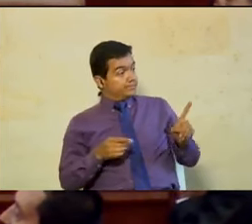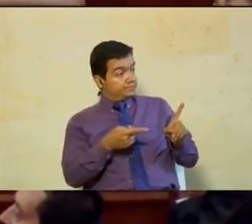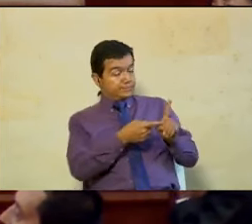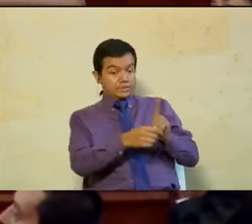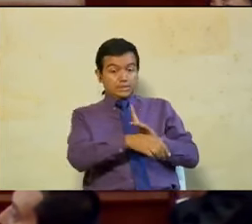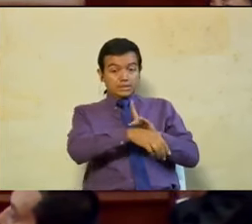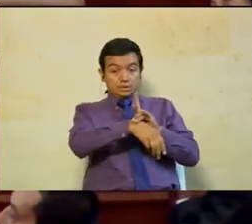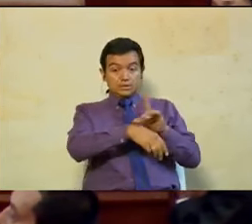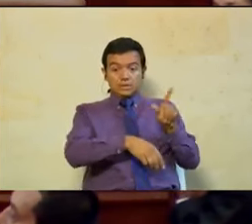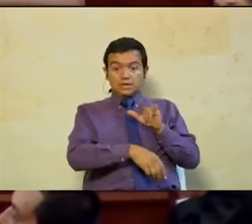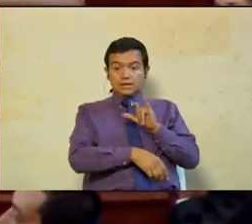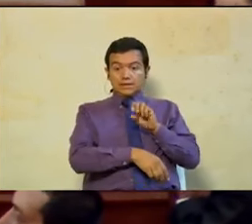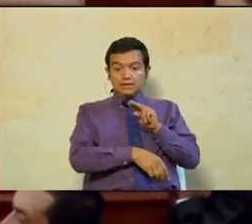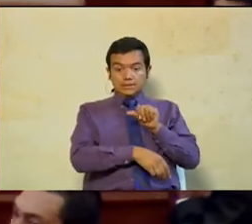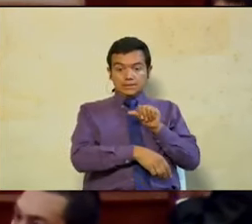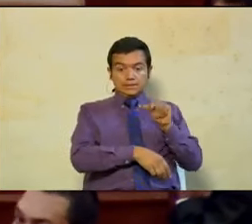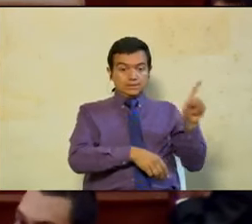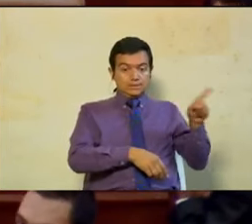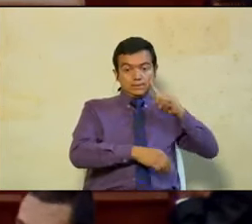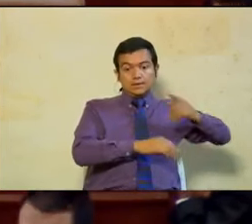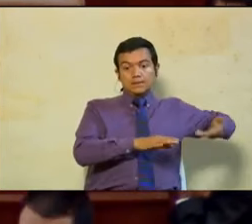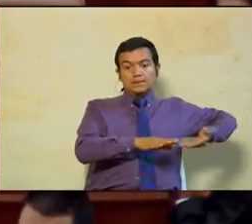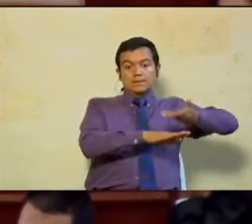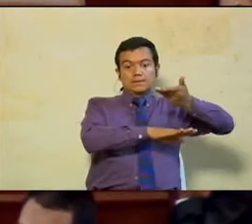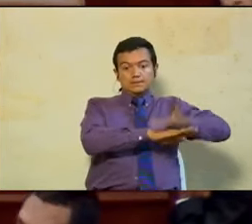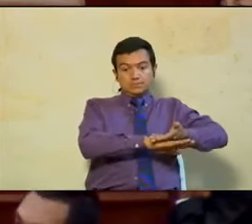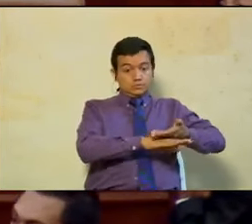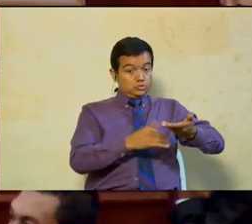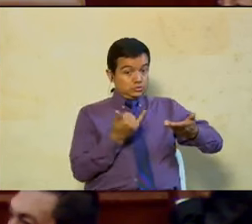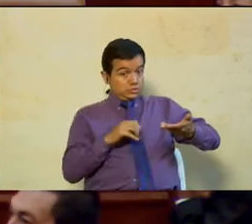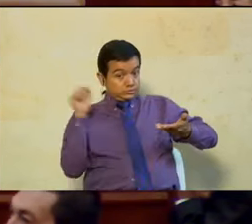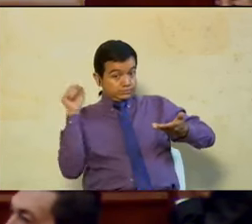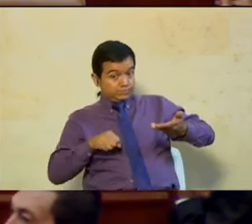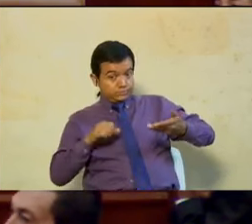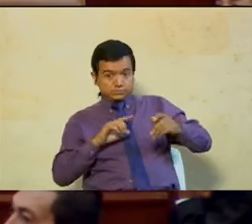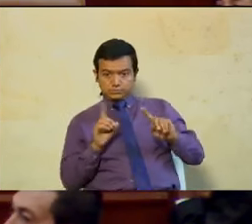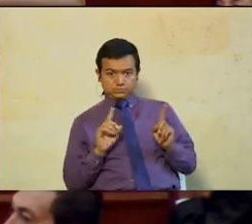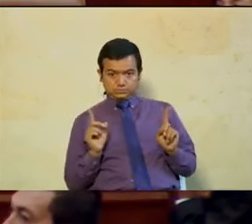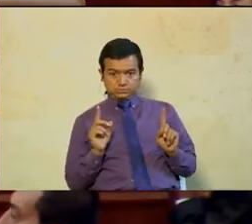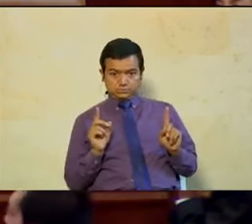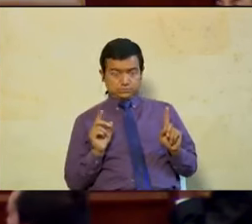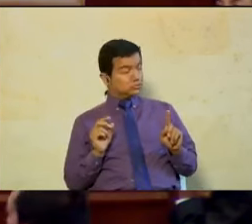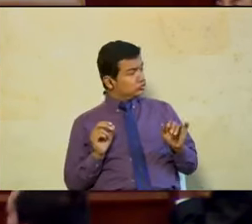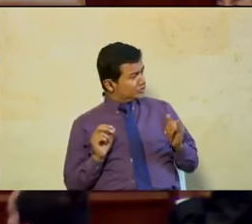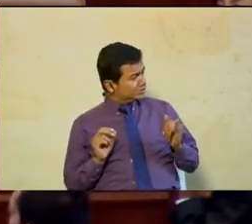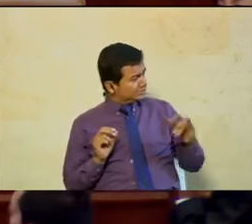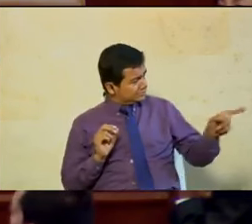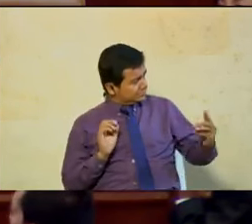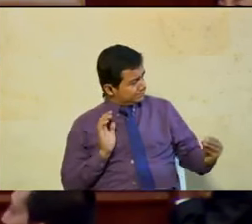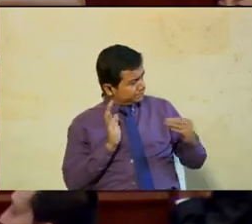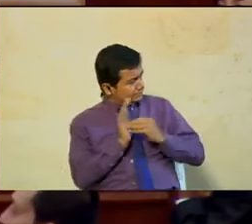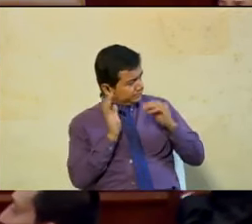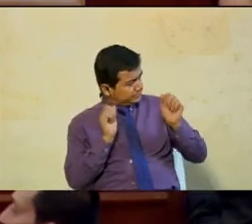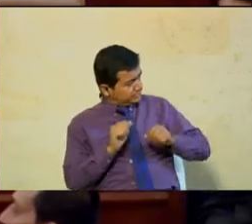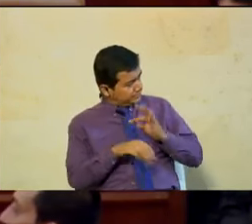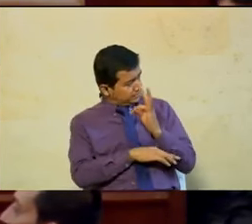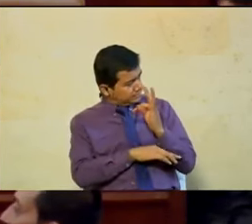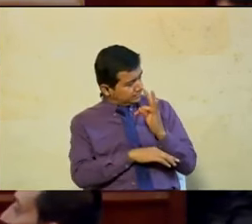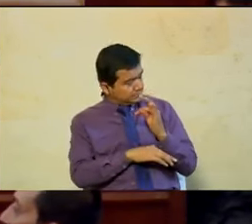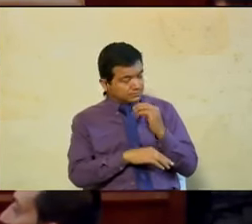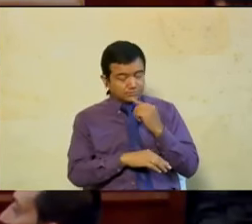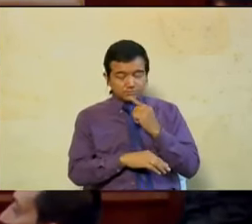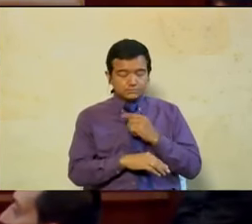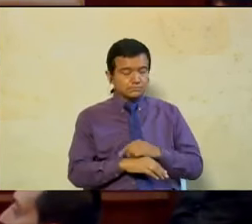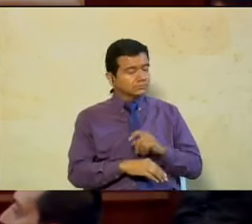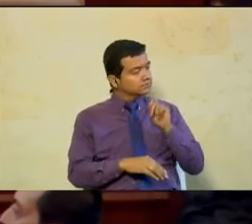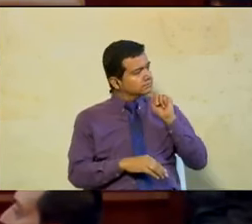proposiciones que no están avaladas las deje las Deja como con le preguntamos doina si las Deja como